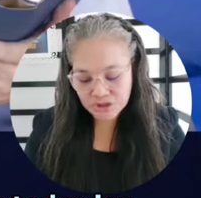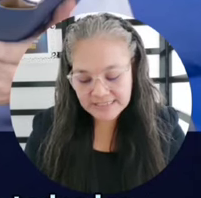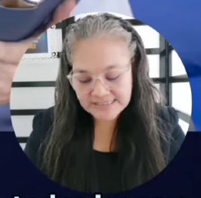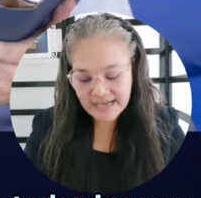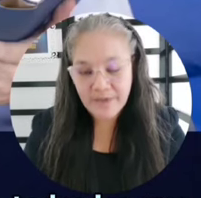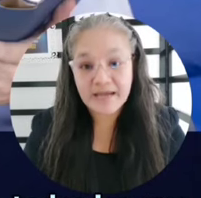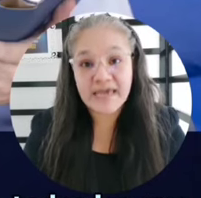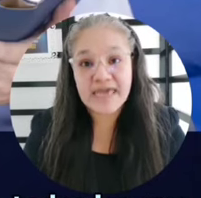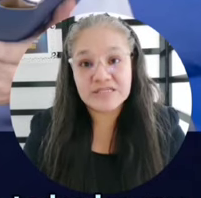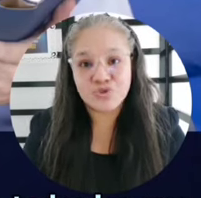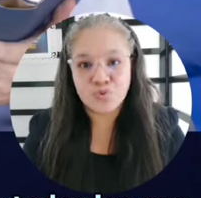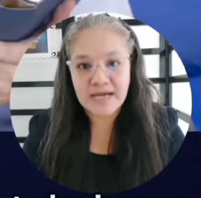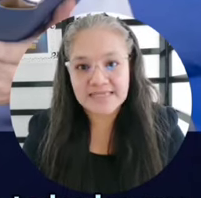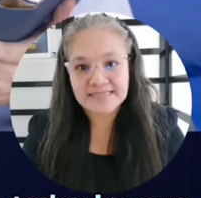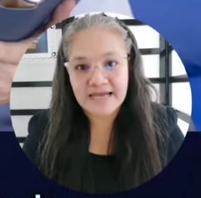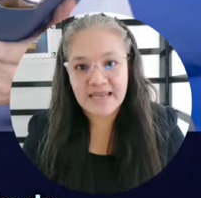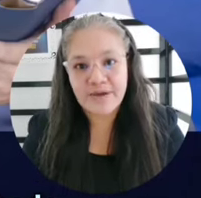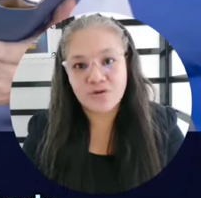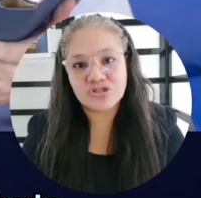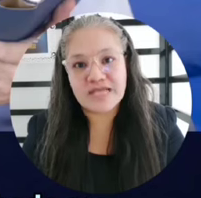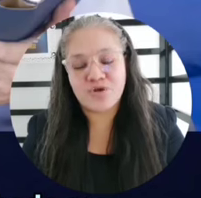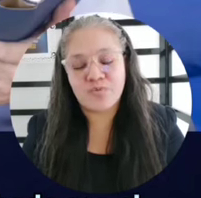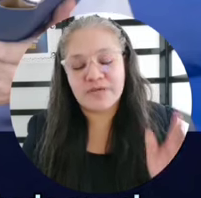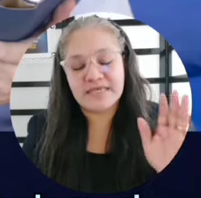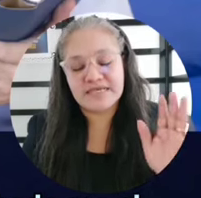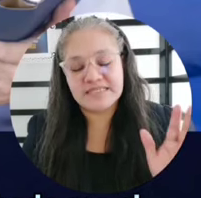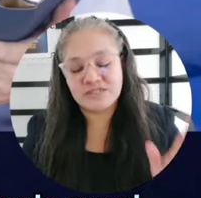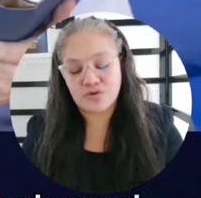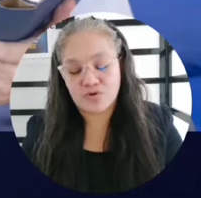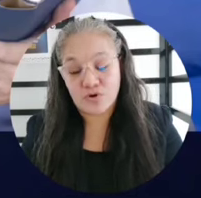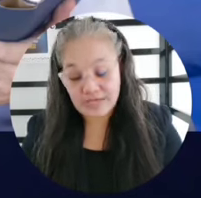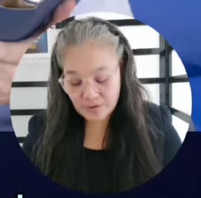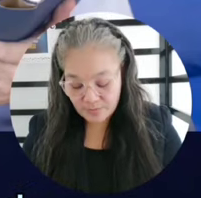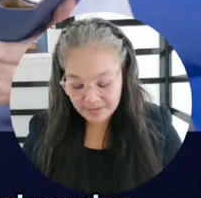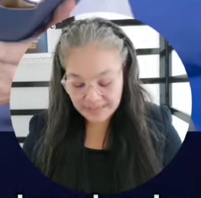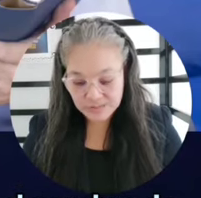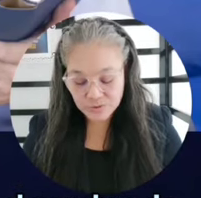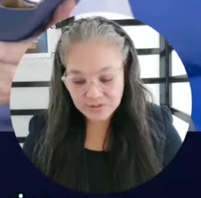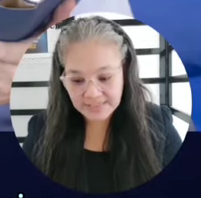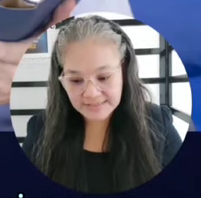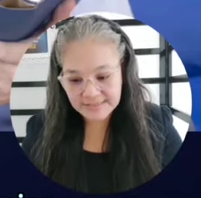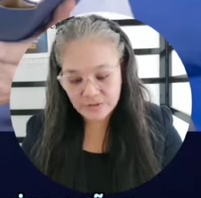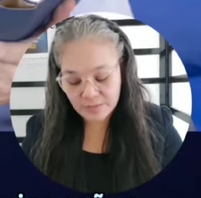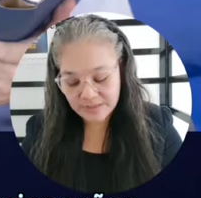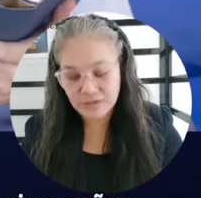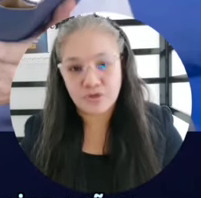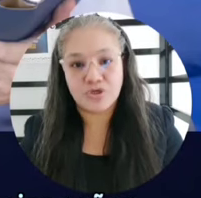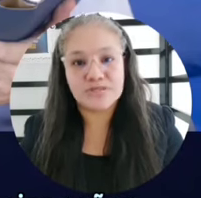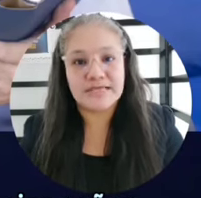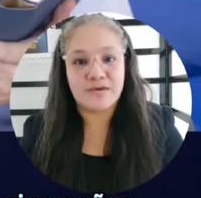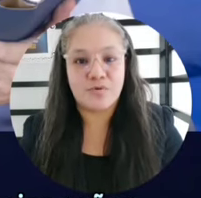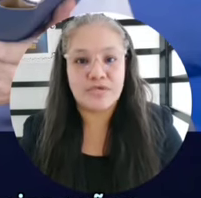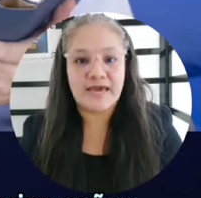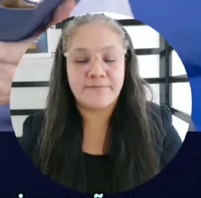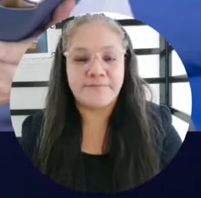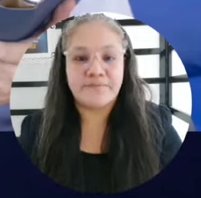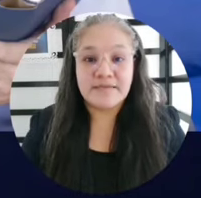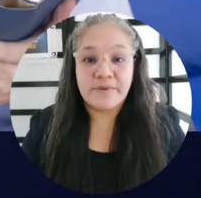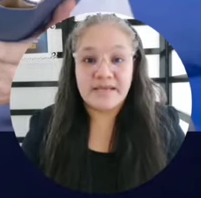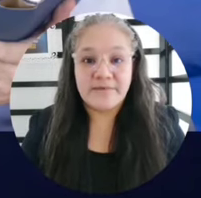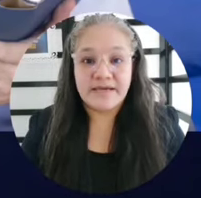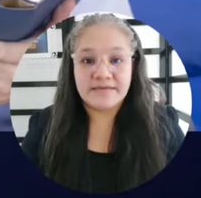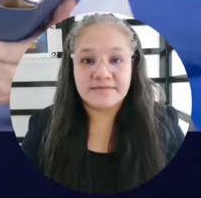a todos los que estaban en su casa. Alabado sea el nombre de Cristo, gloria al nombre de Jesús. Gracias, Señor, bendito Dios,